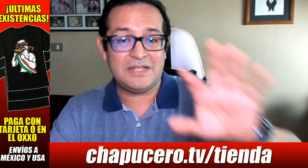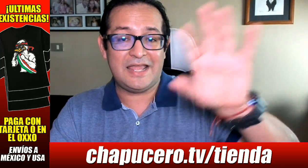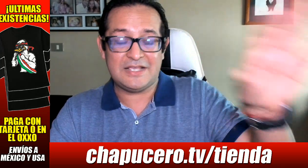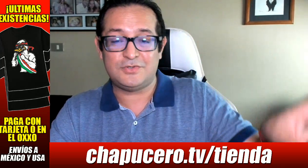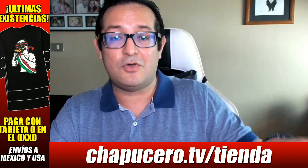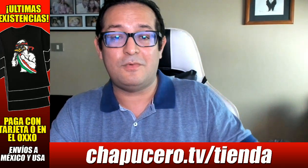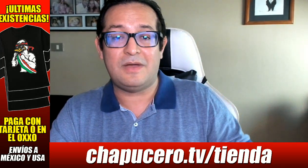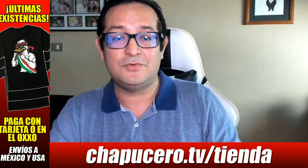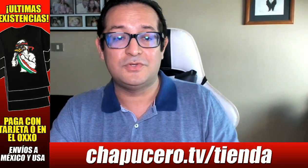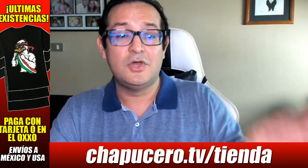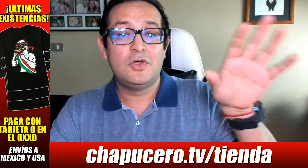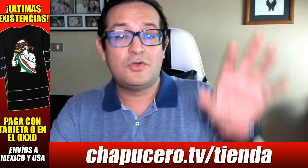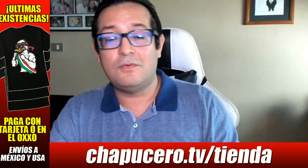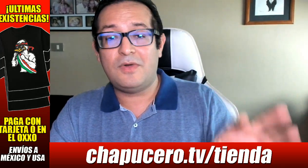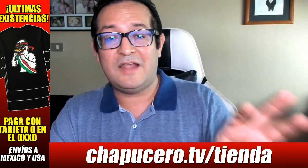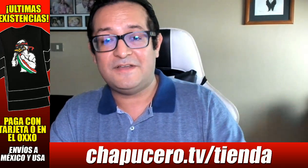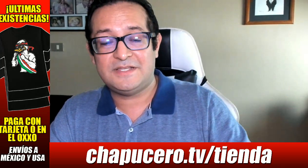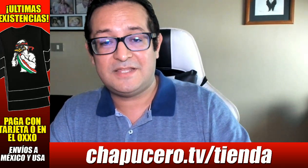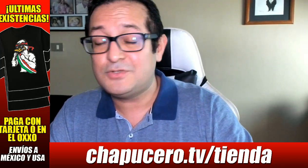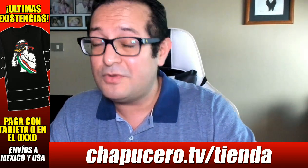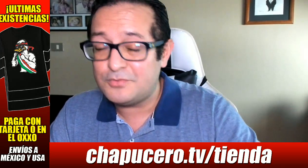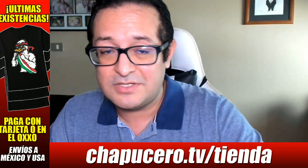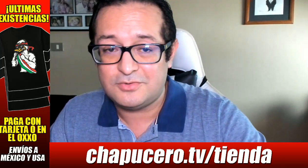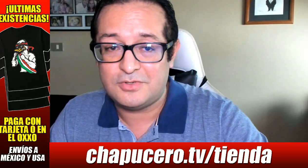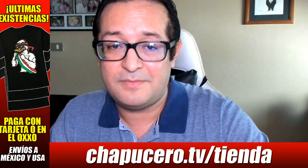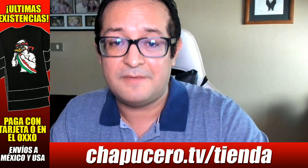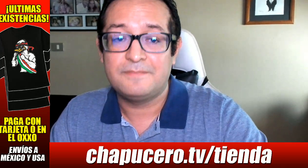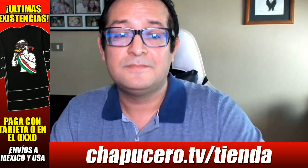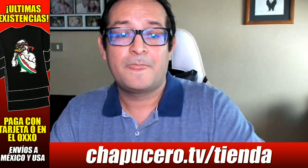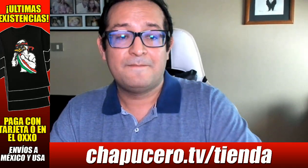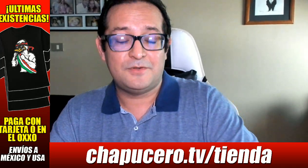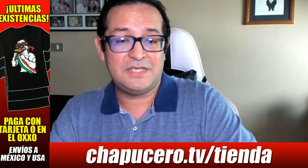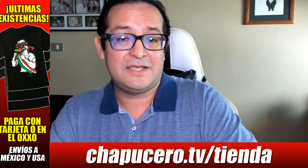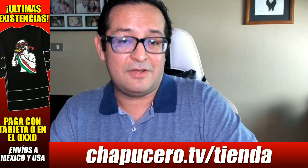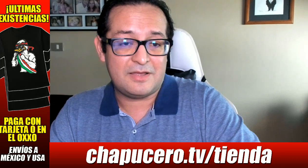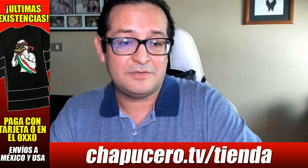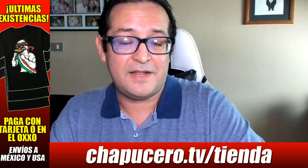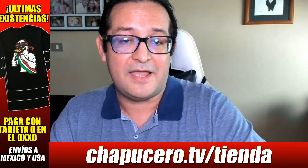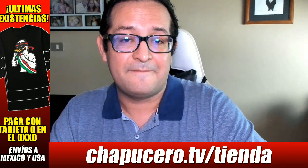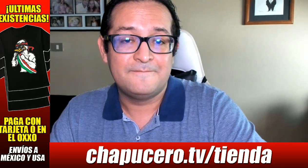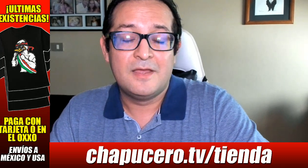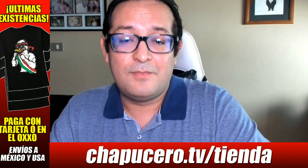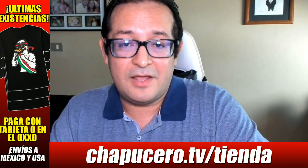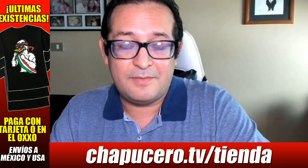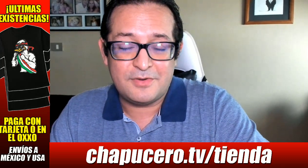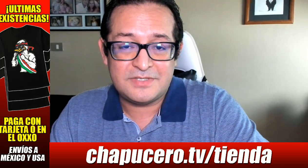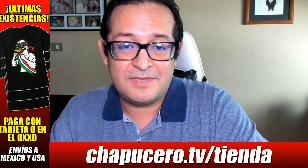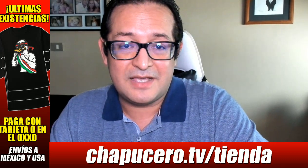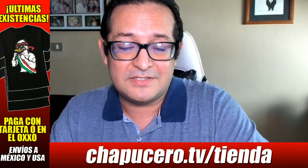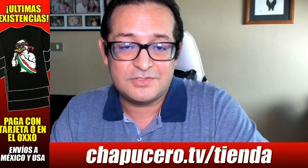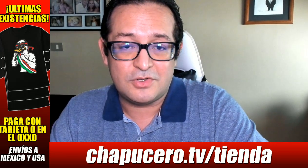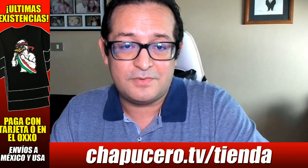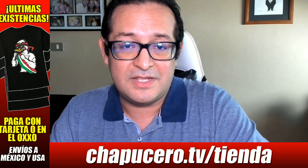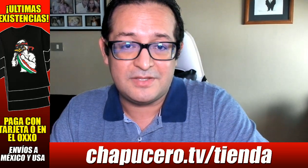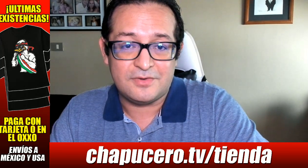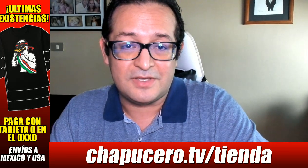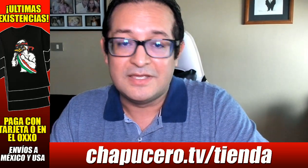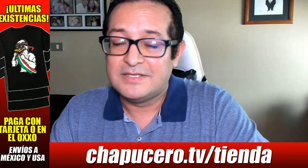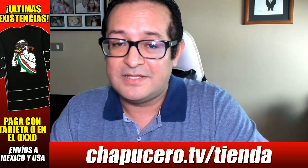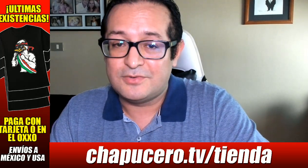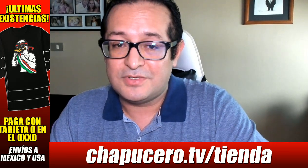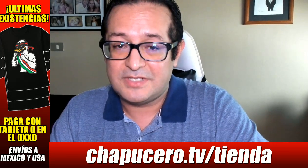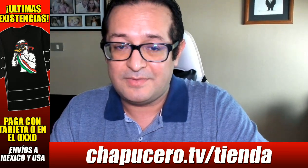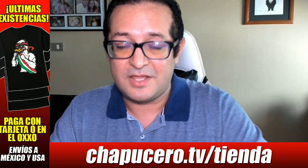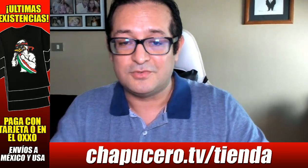resumen de esto de cómo vamos rumbo la fase 3 no hemos entrado todavía pero sí claro que vamos para allá pues en amigos y amigas eso es todo por el día de hoy